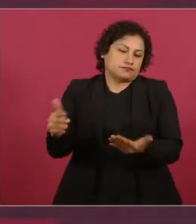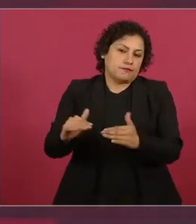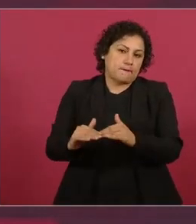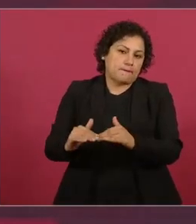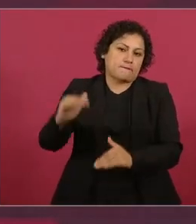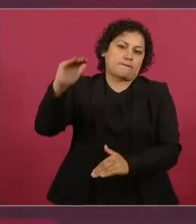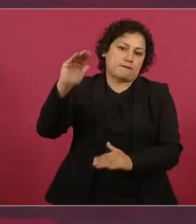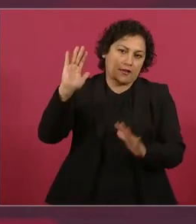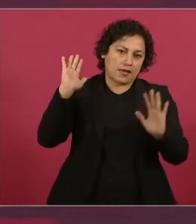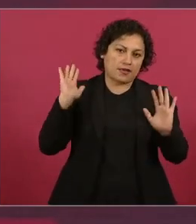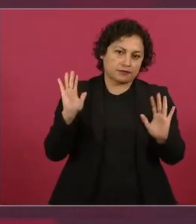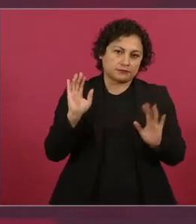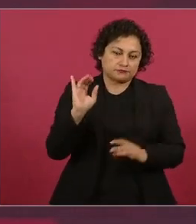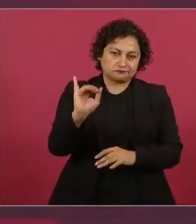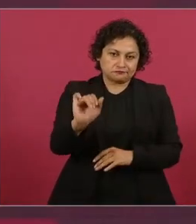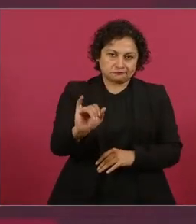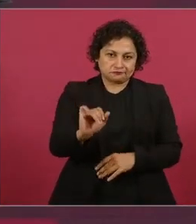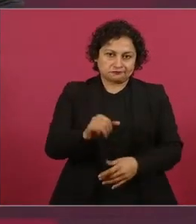Y